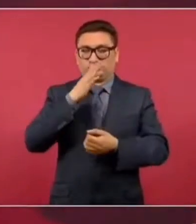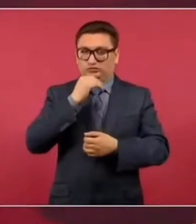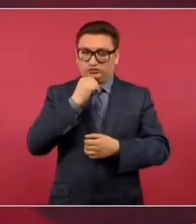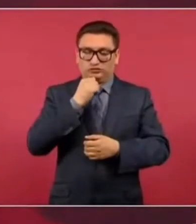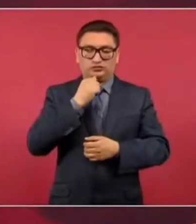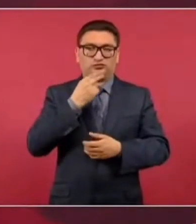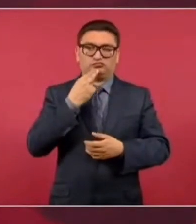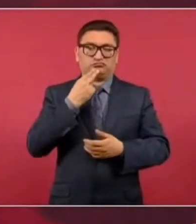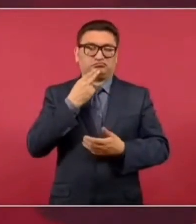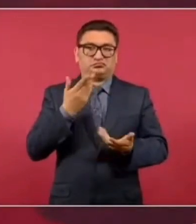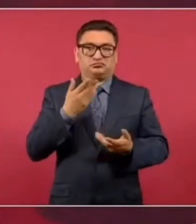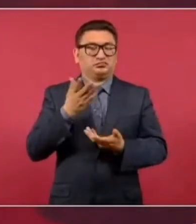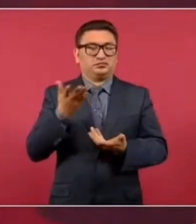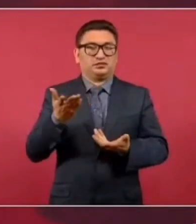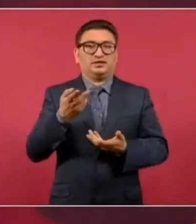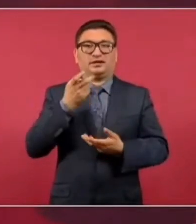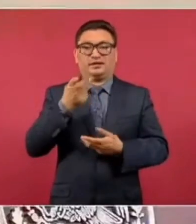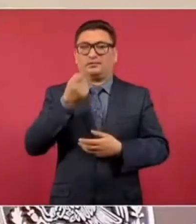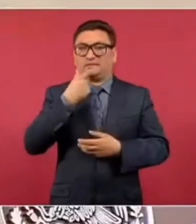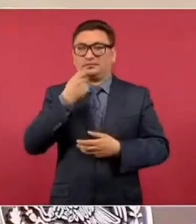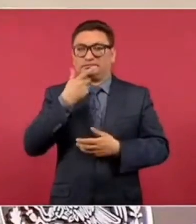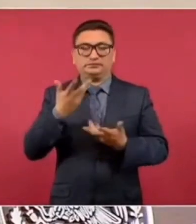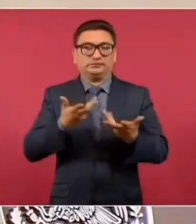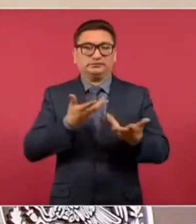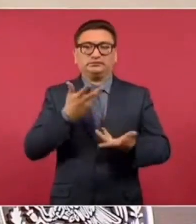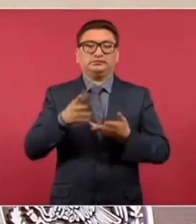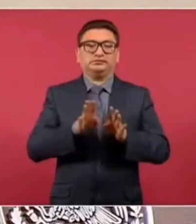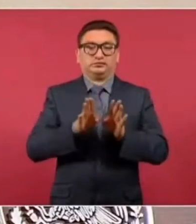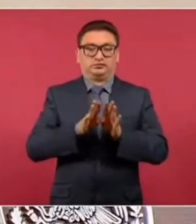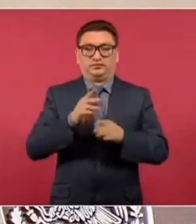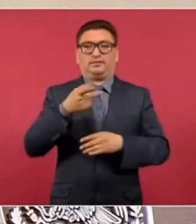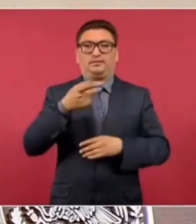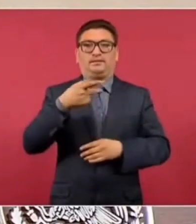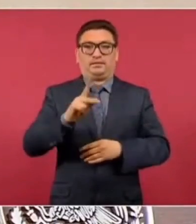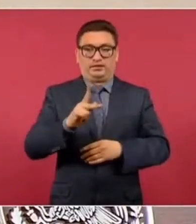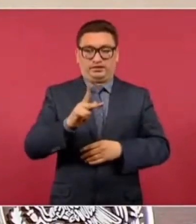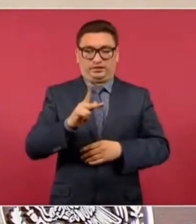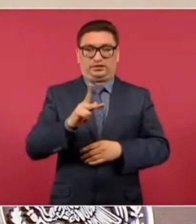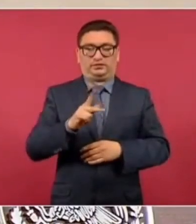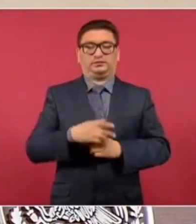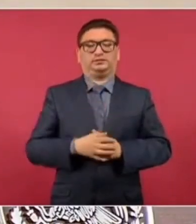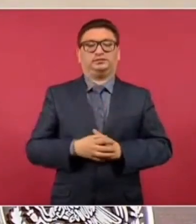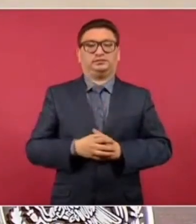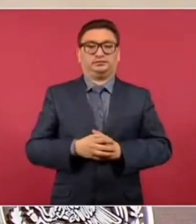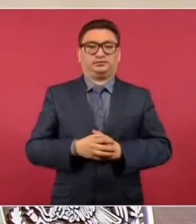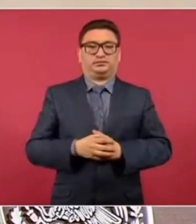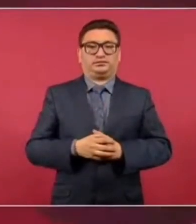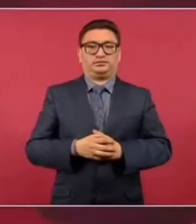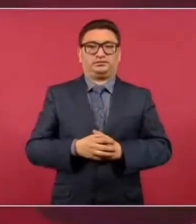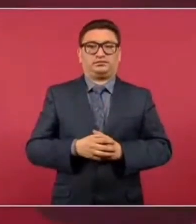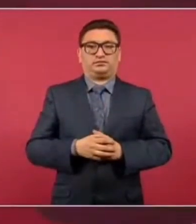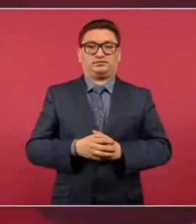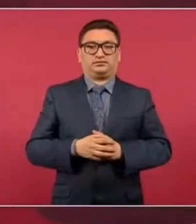producen los analgésicos. Sin embargo, sí